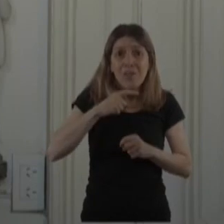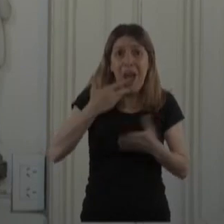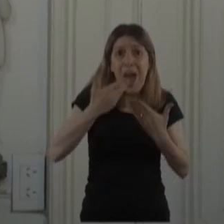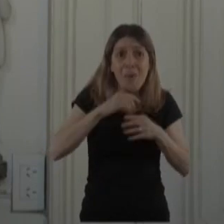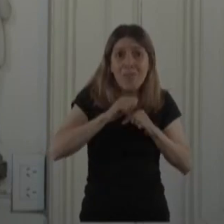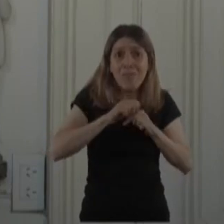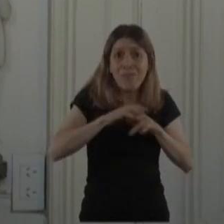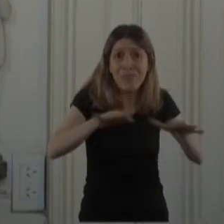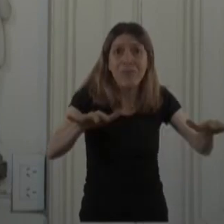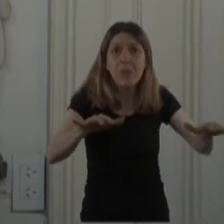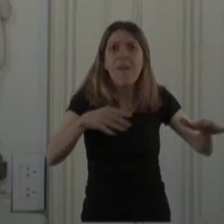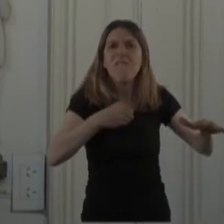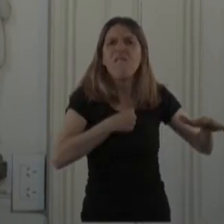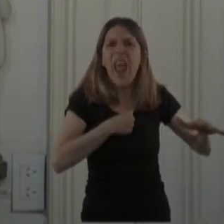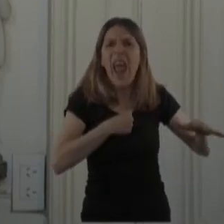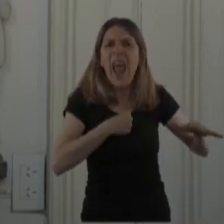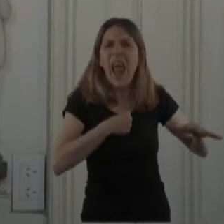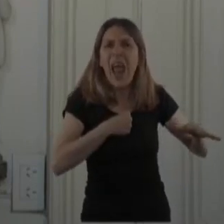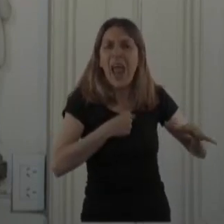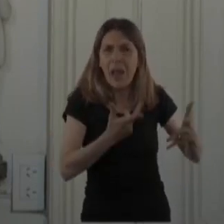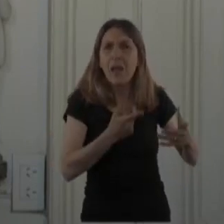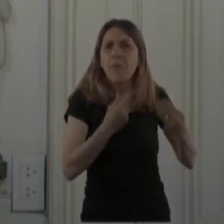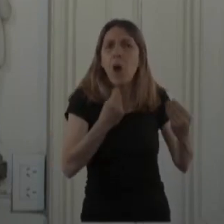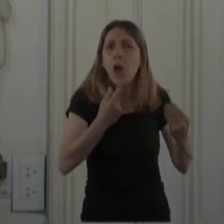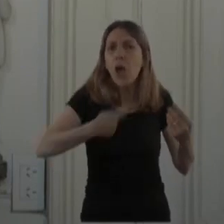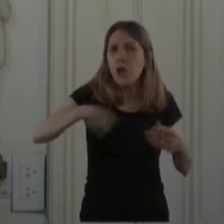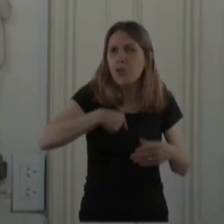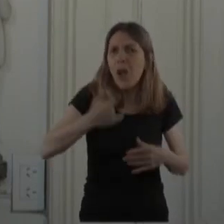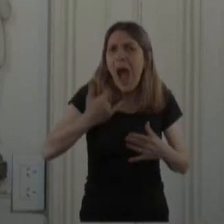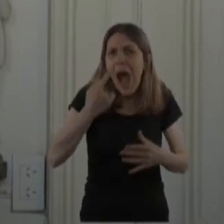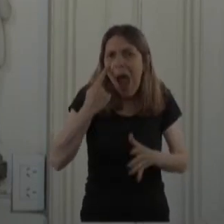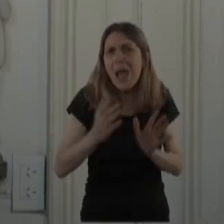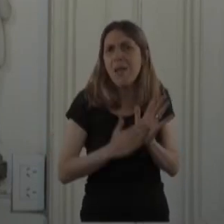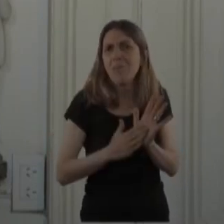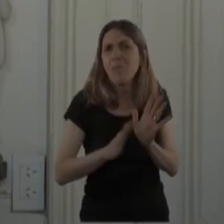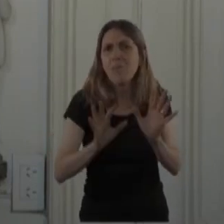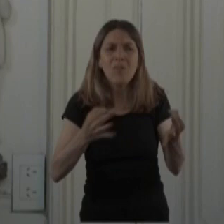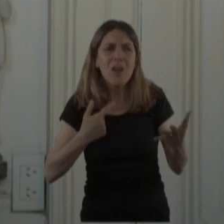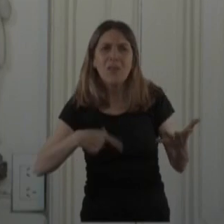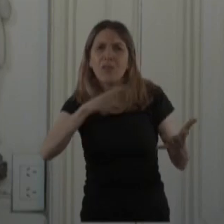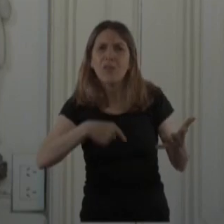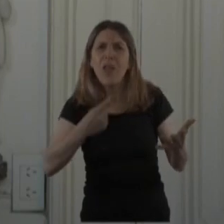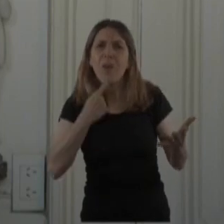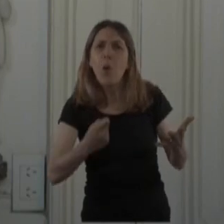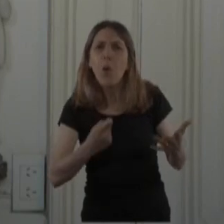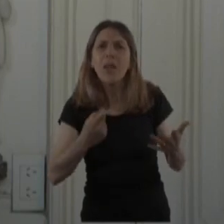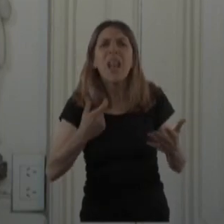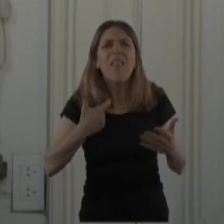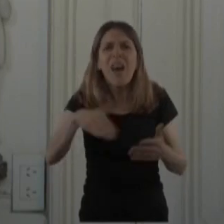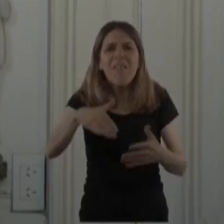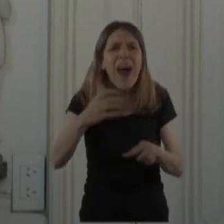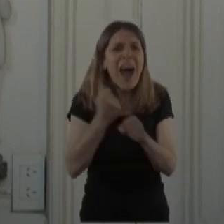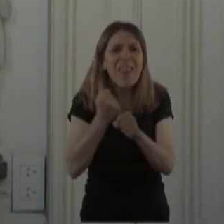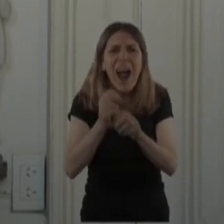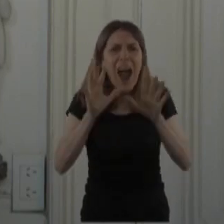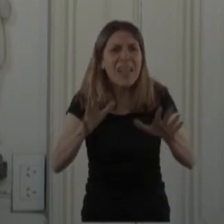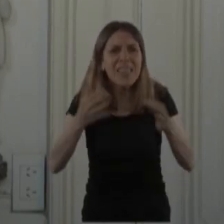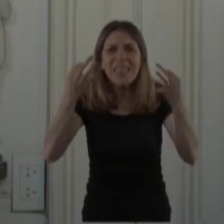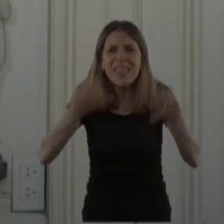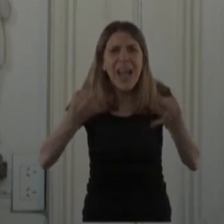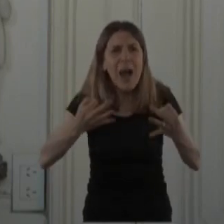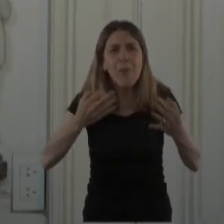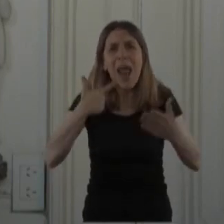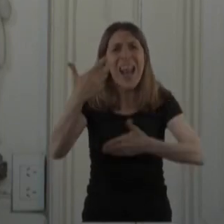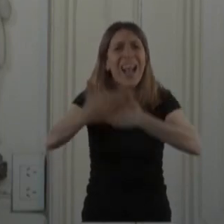tenemos pruebas palmarias, muy fáciles de observar, de que vamos por el camino correcto, de que el